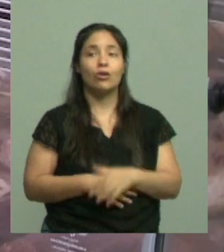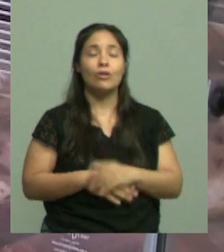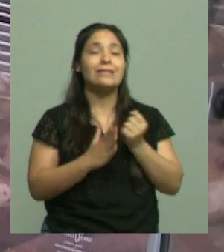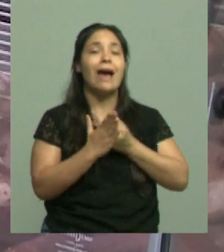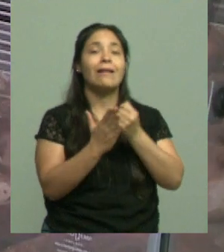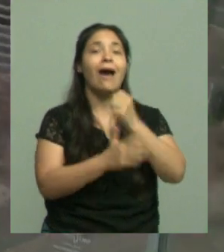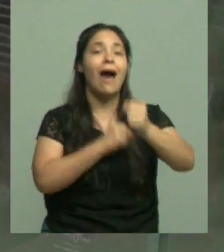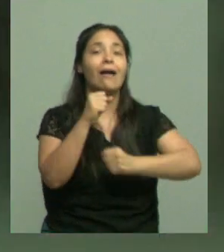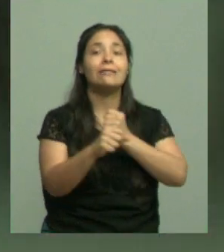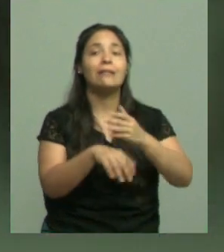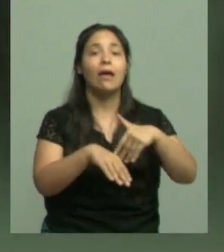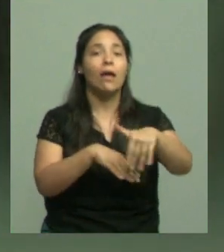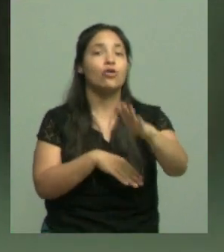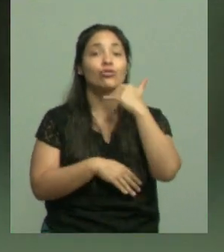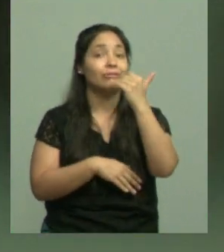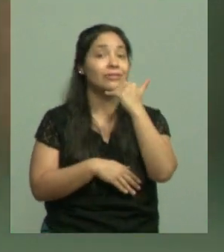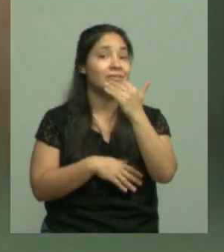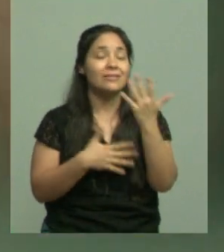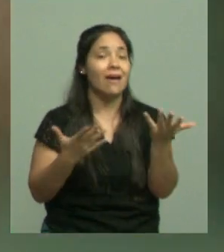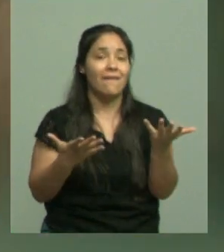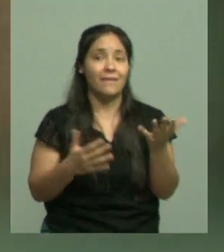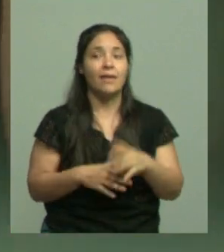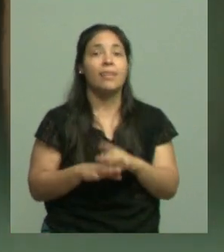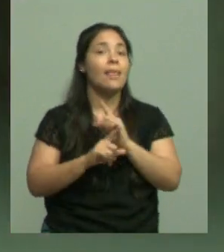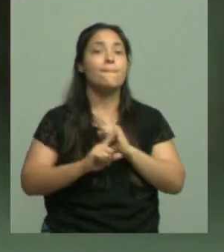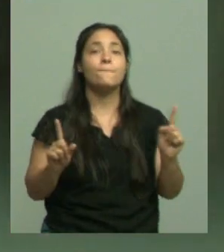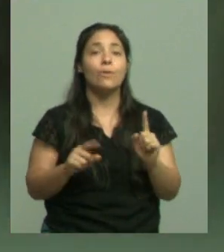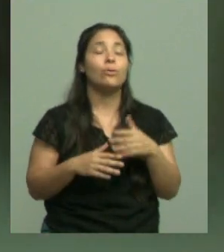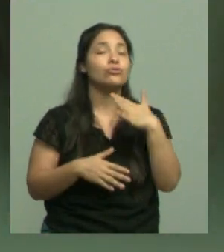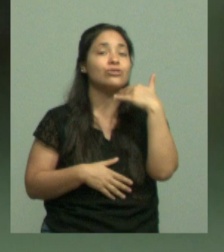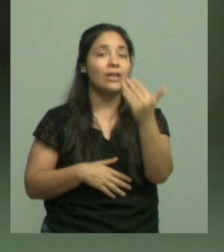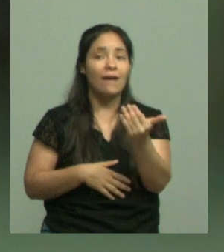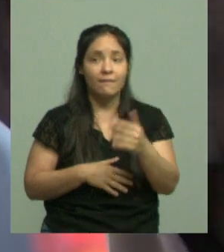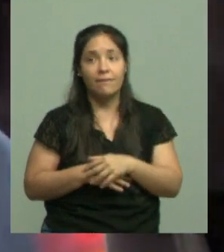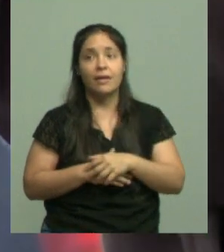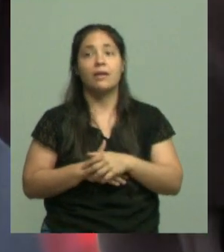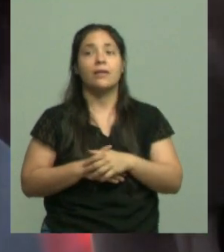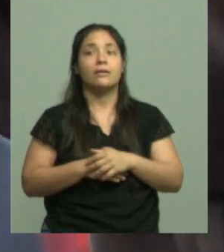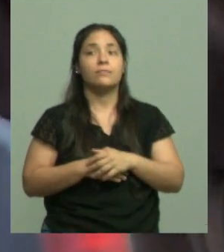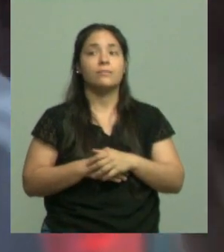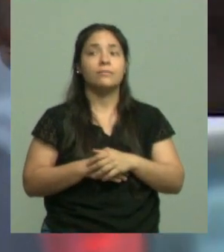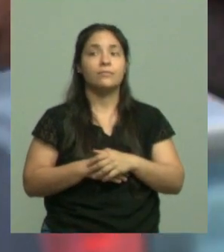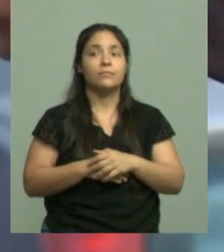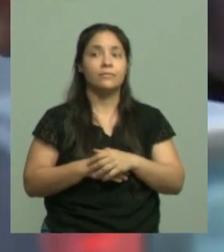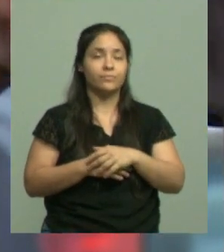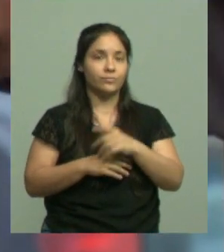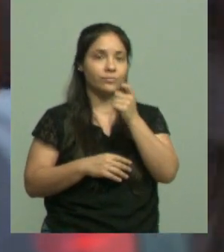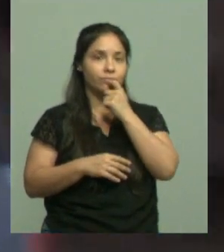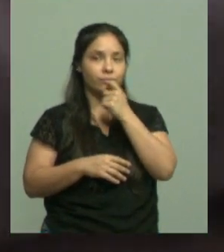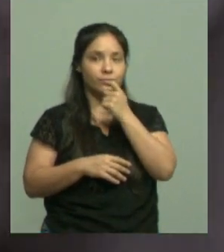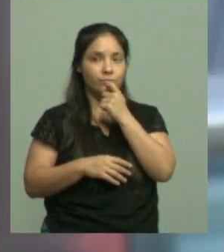sacrificio, hasta cuándo hay que hacer ese sacrificio. Y tampoco sabemos después, no tenemos muy claro después cuáles van a ser los beneficios